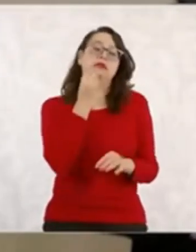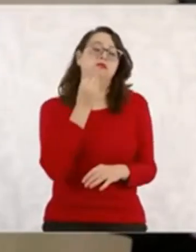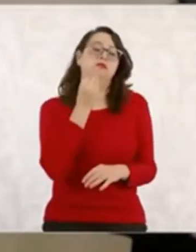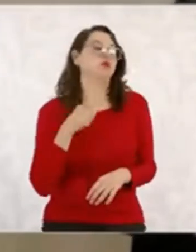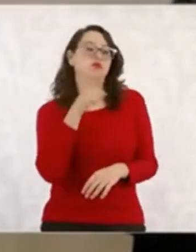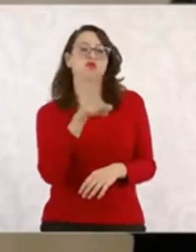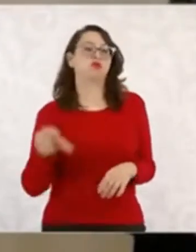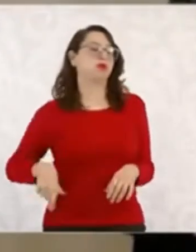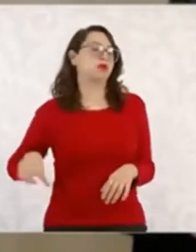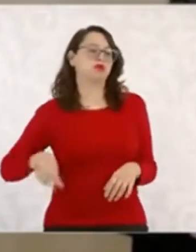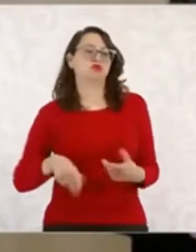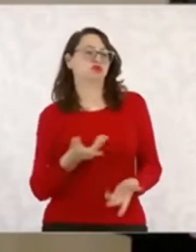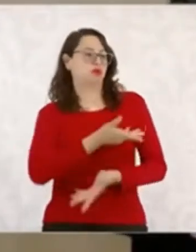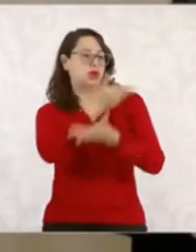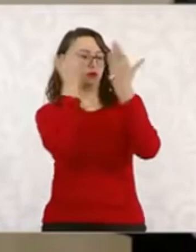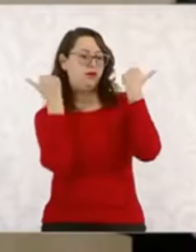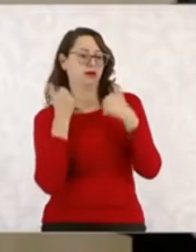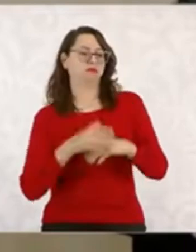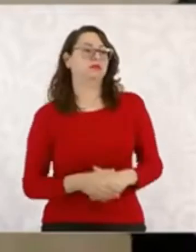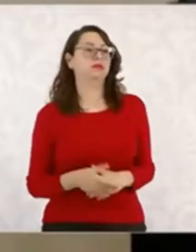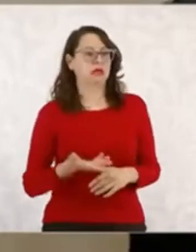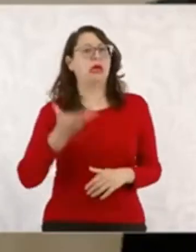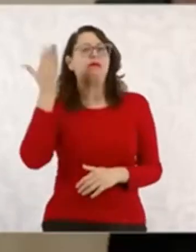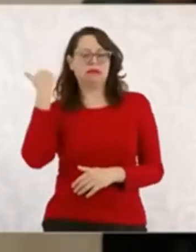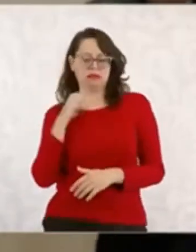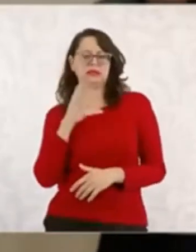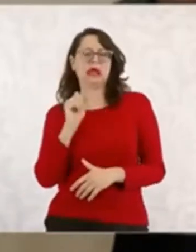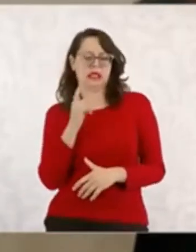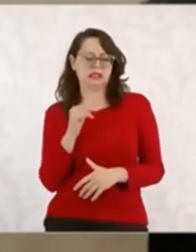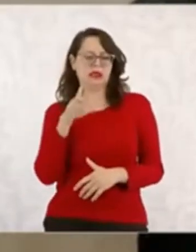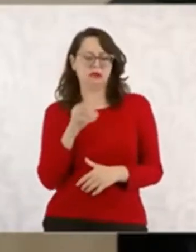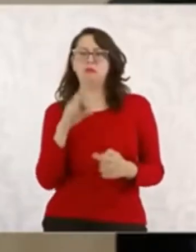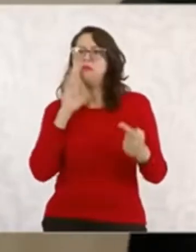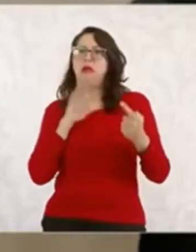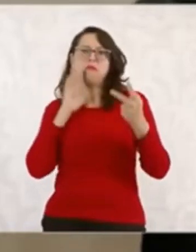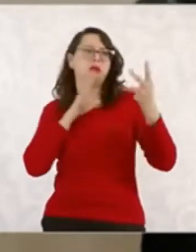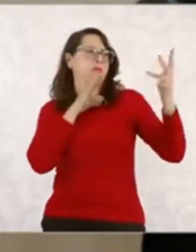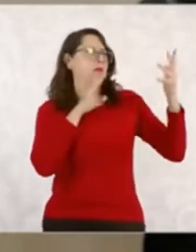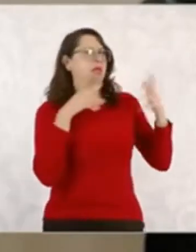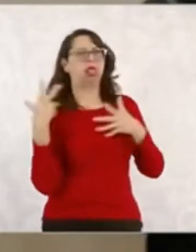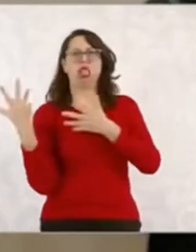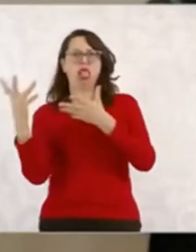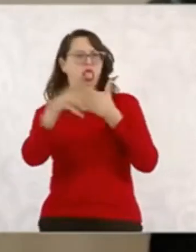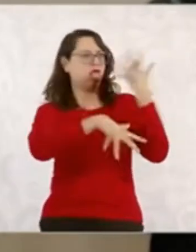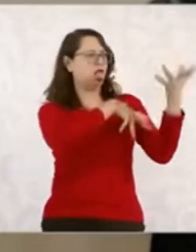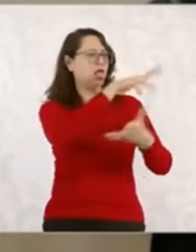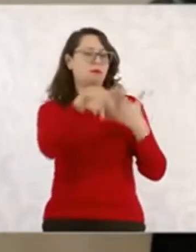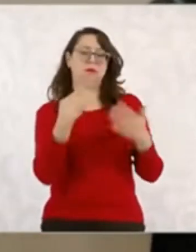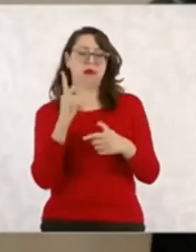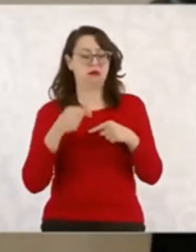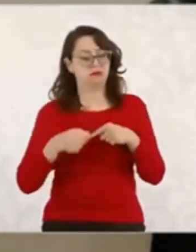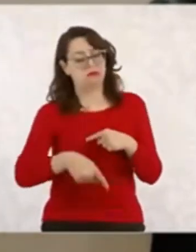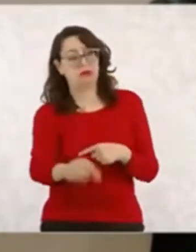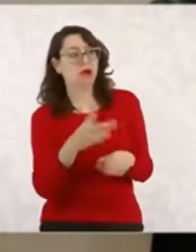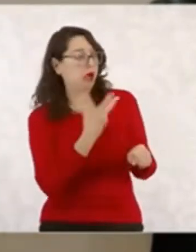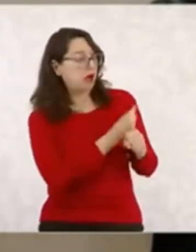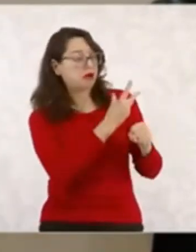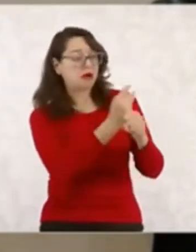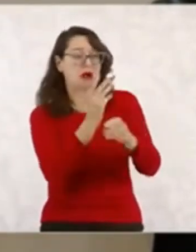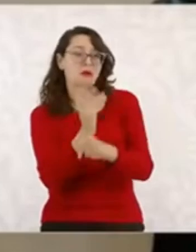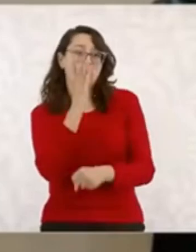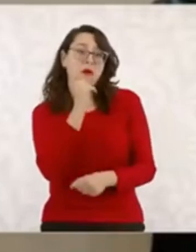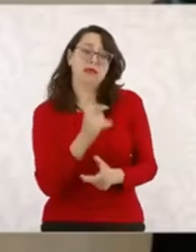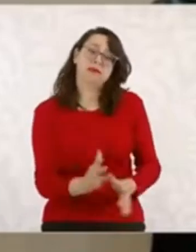saben gobernar. ¿Qué le responde a esta narrativa, presidenta, que pues busca cerrar el capítulo del